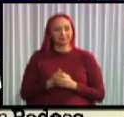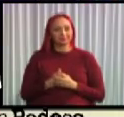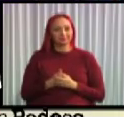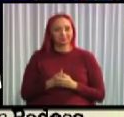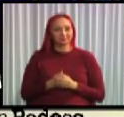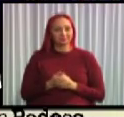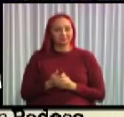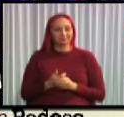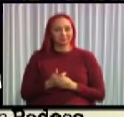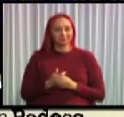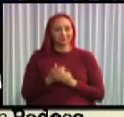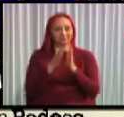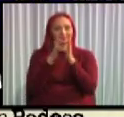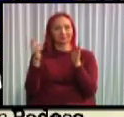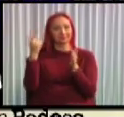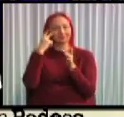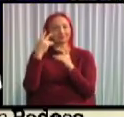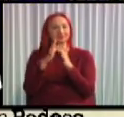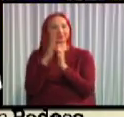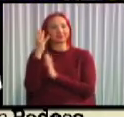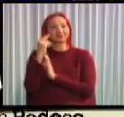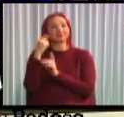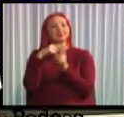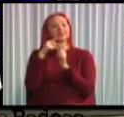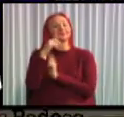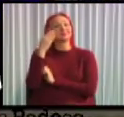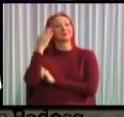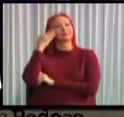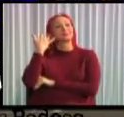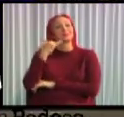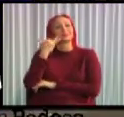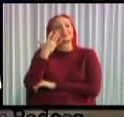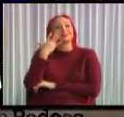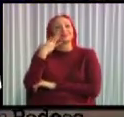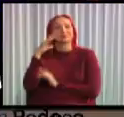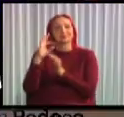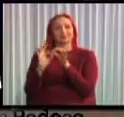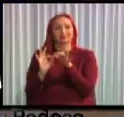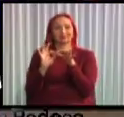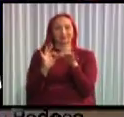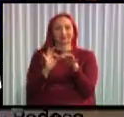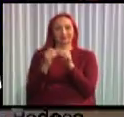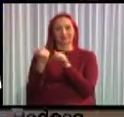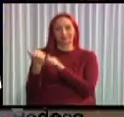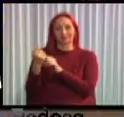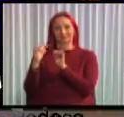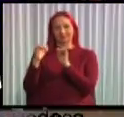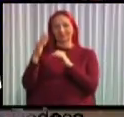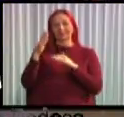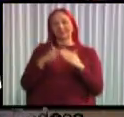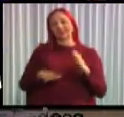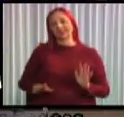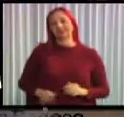Sí, ya vio que saben. ¡Qué barbaridad! No, algo sí aprendieron saben. En el tiempo. ¿Algo aprendieron? Estamos retirados, pero se nos quedó algo.